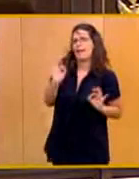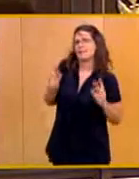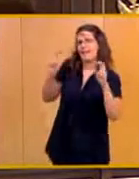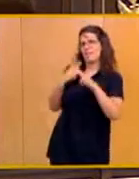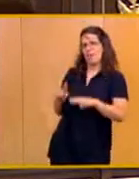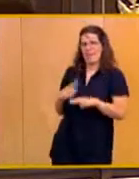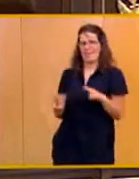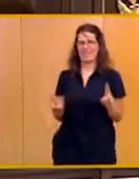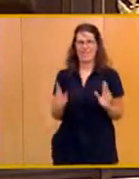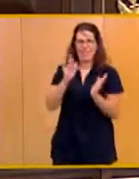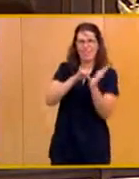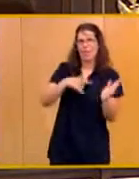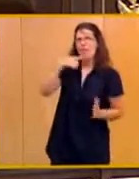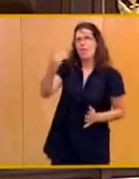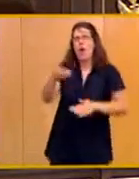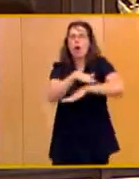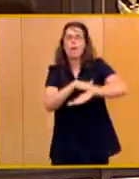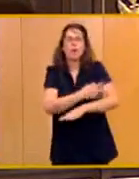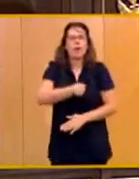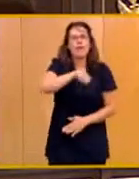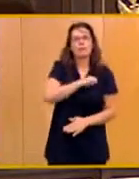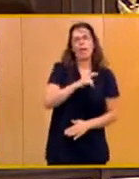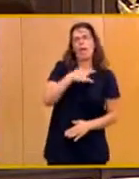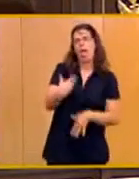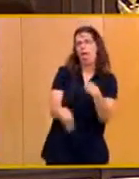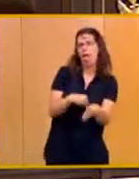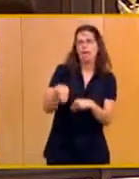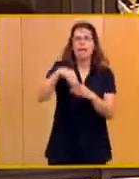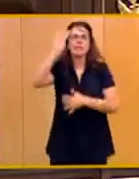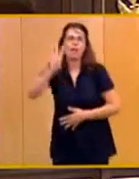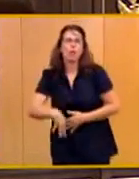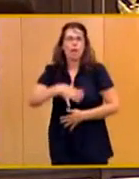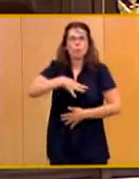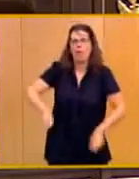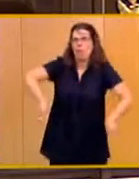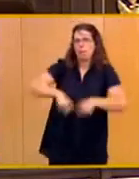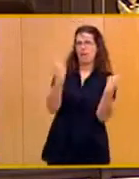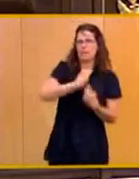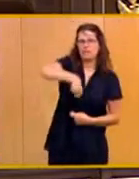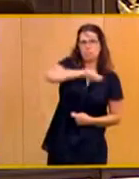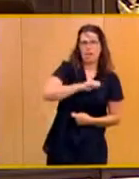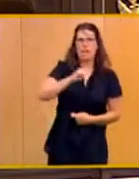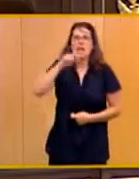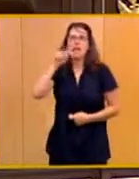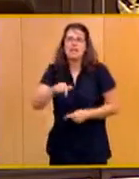decir que el Gobierno de España cedía ante Cataluña y que se podía romper este país y que se trataba de manera